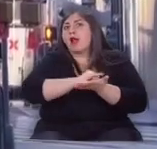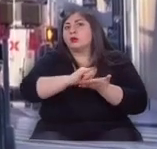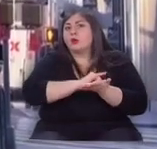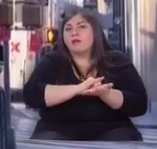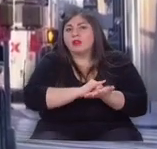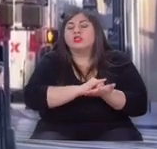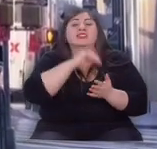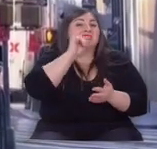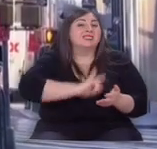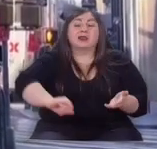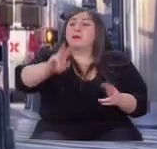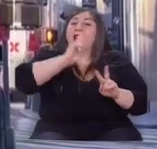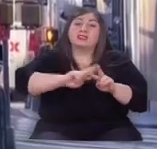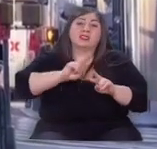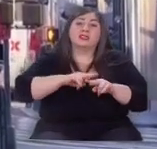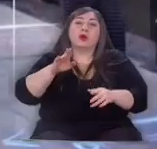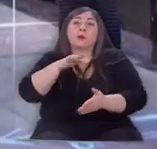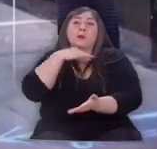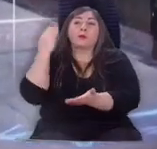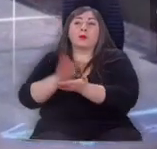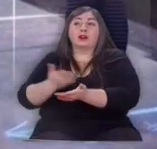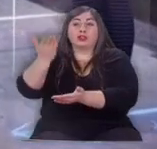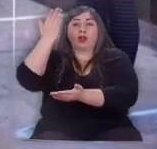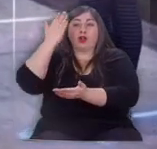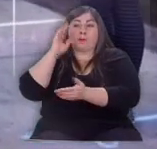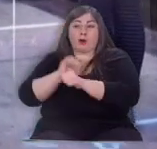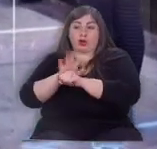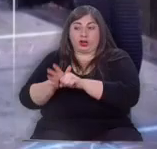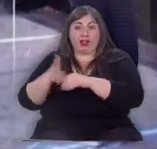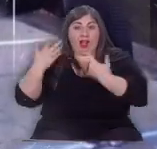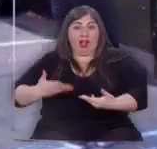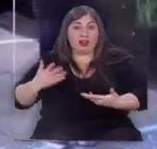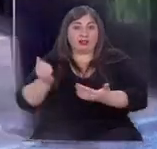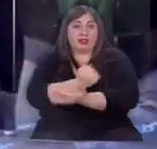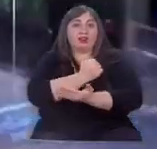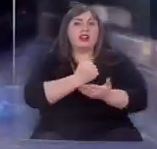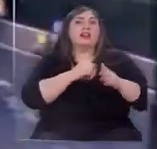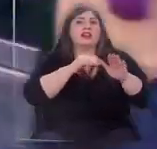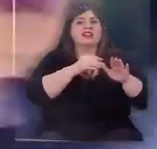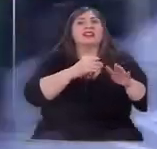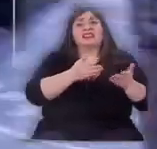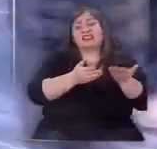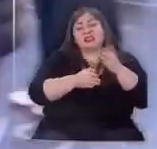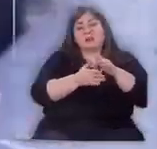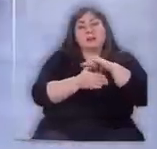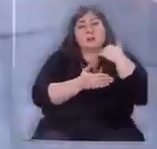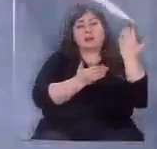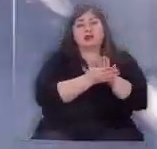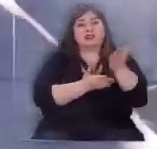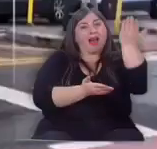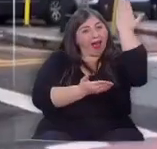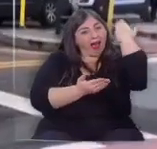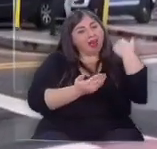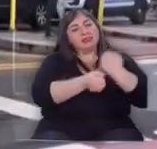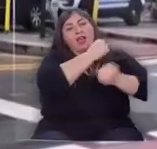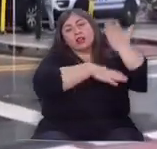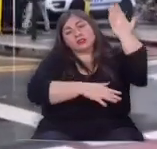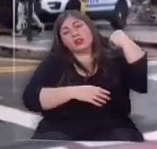York. Siempre haciendo esta comparación entre la cantidad de muertos por coronavirus que está alcanzando el estado y también frente a las cifras de fallecidos en el ataque a las Torres